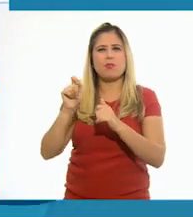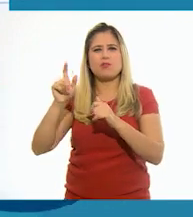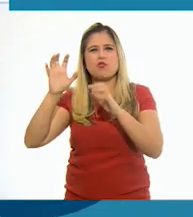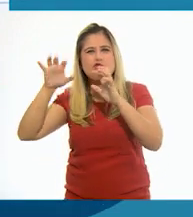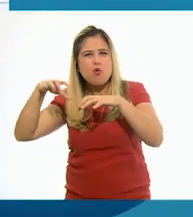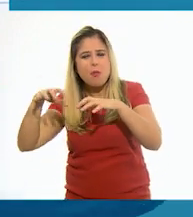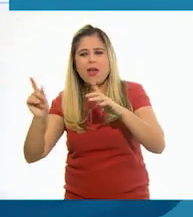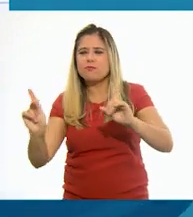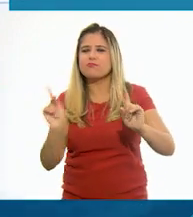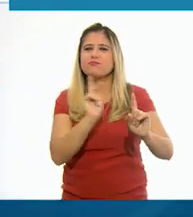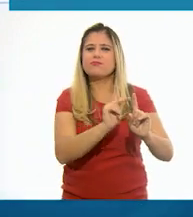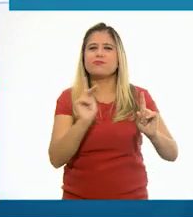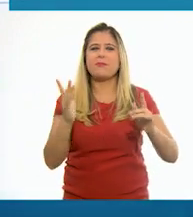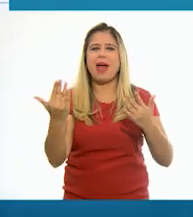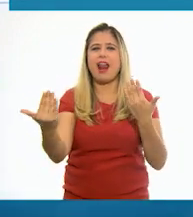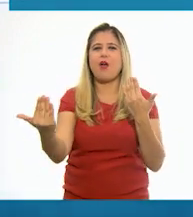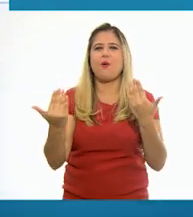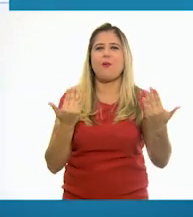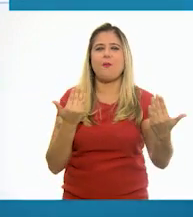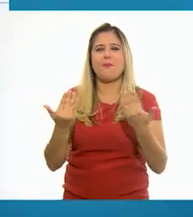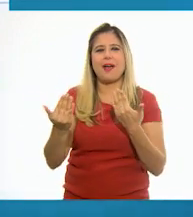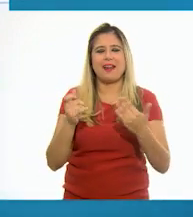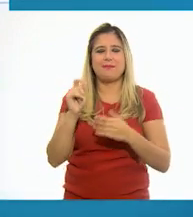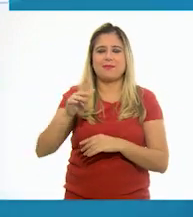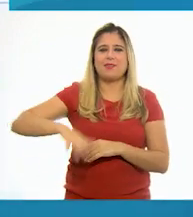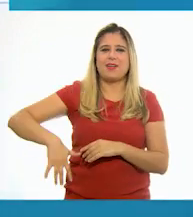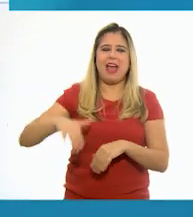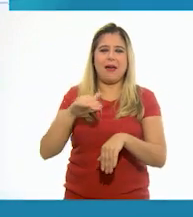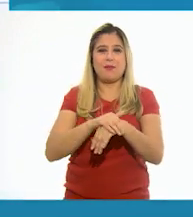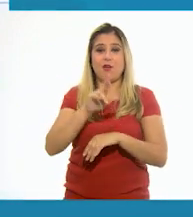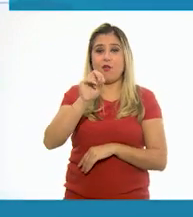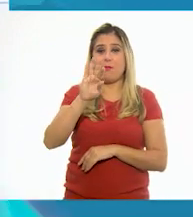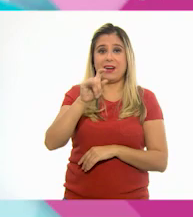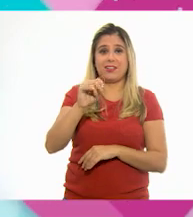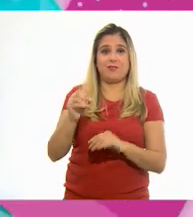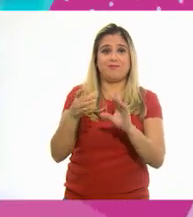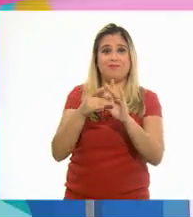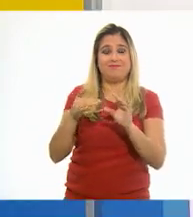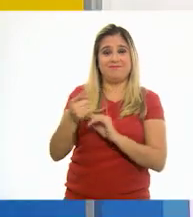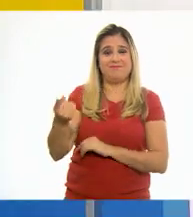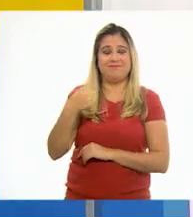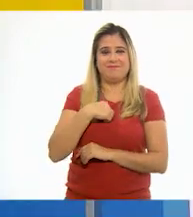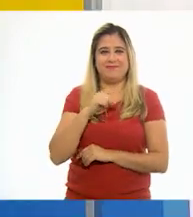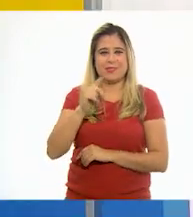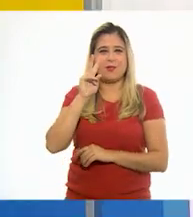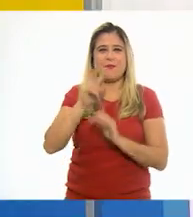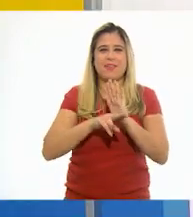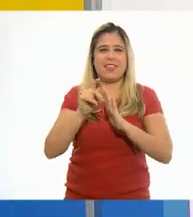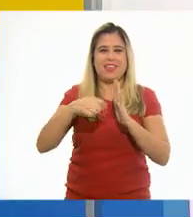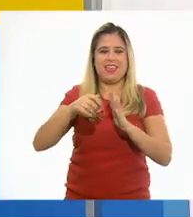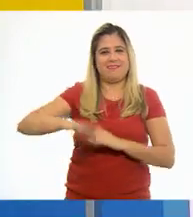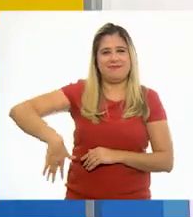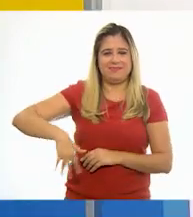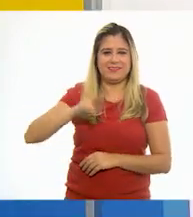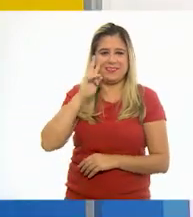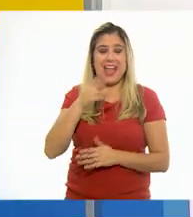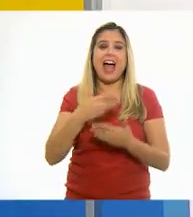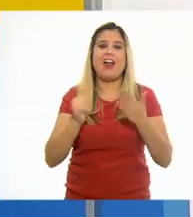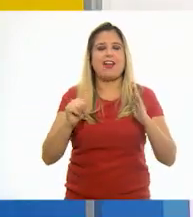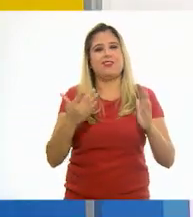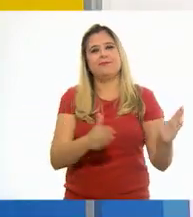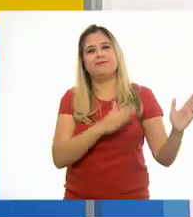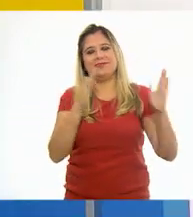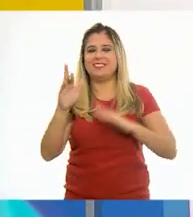se complica. Algo así como lo que nos dijo nuestro amigo Roberto en el video que acabamos de ver. Y ahora pasemos al siguiente